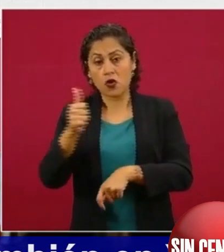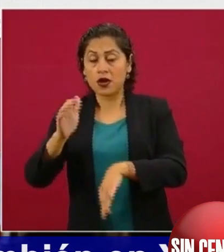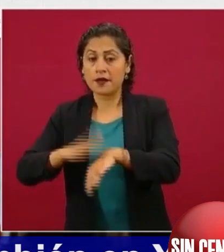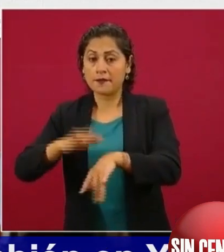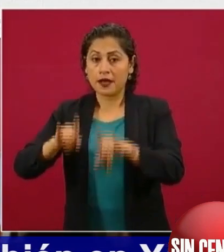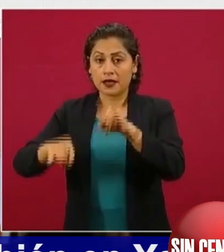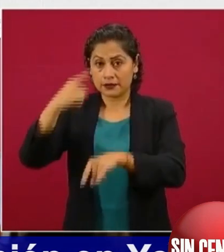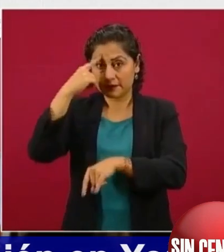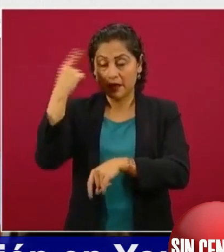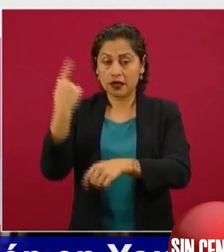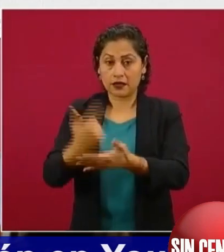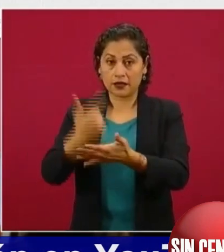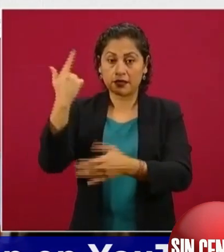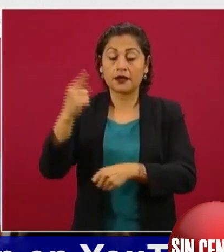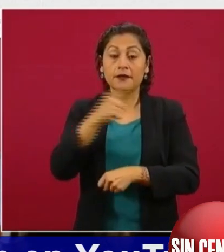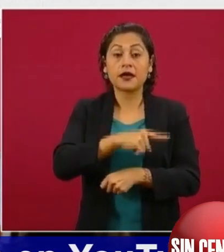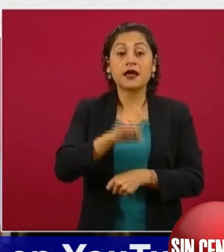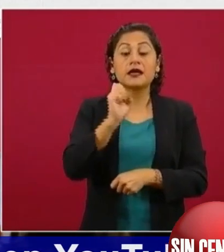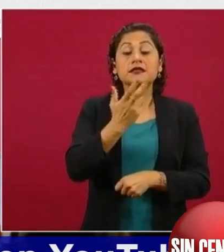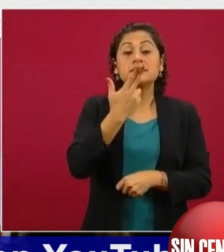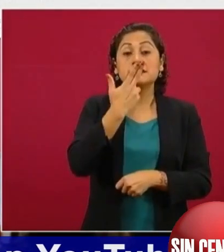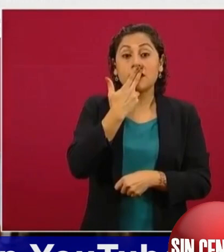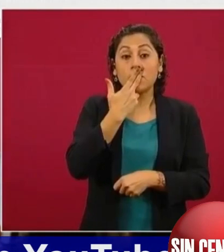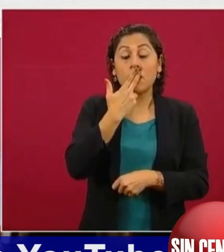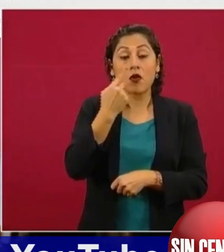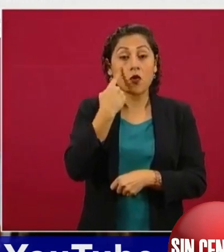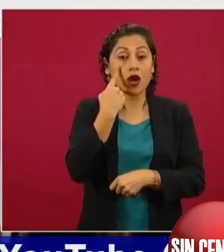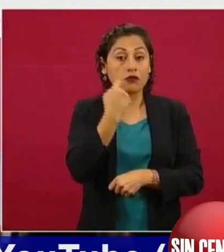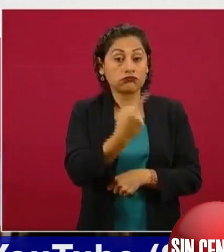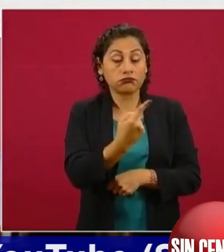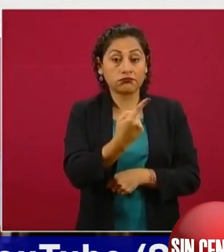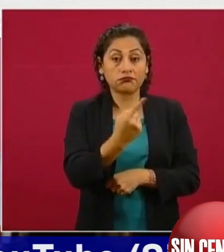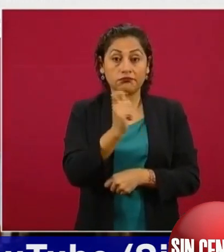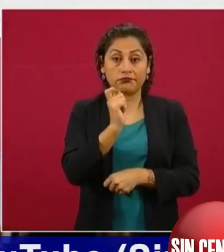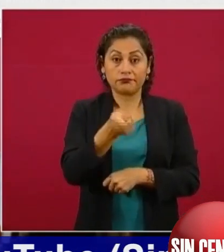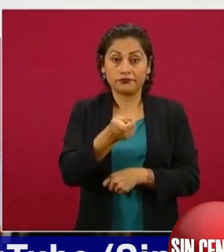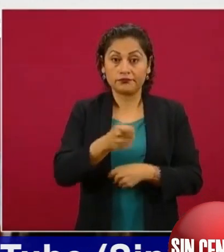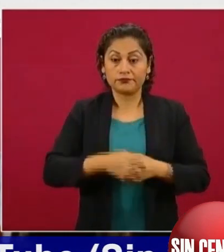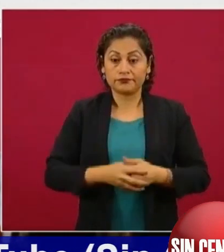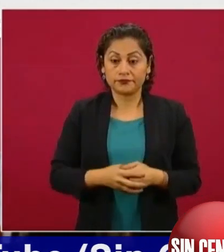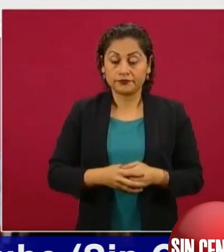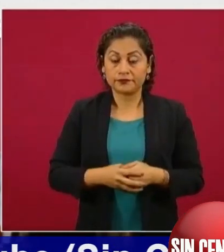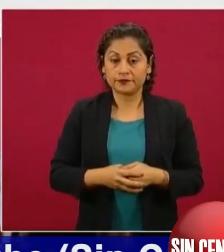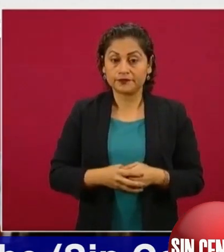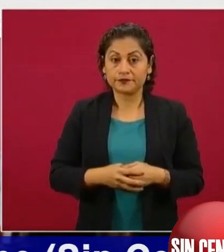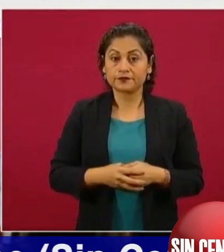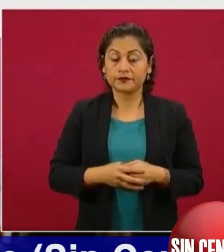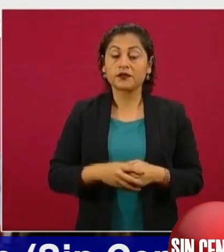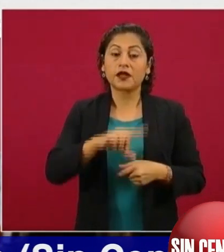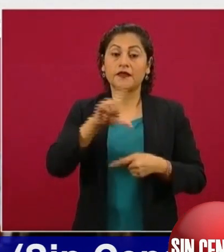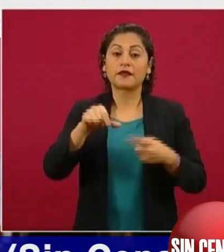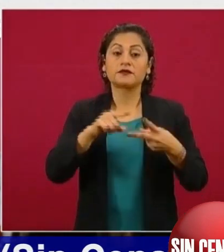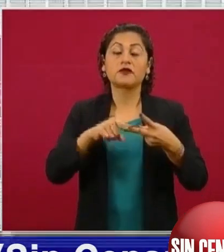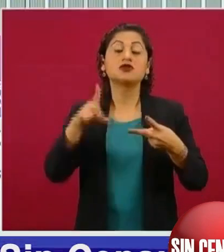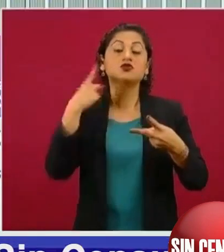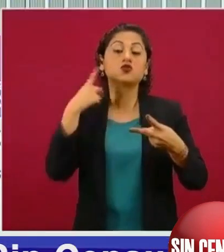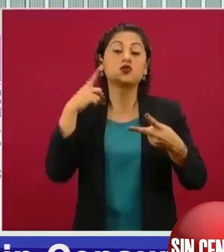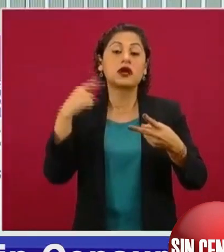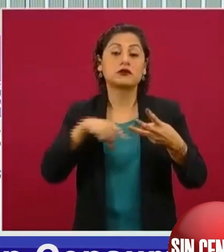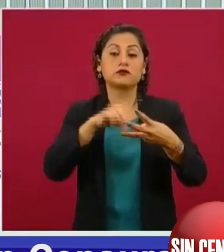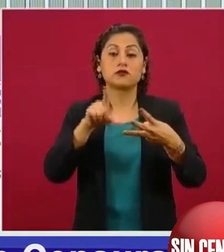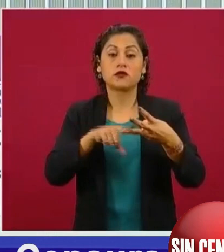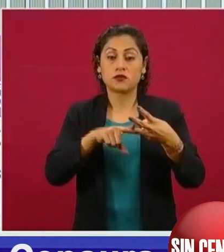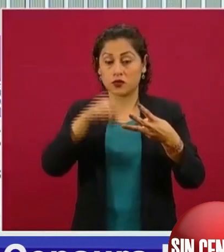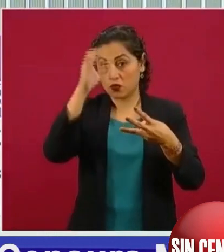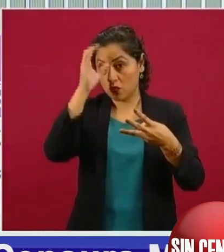con 84% de ocupación, en este momento es la de mayor ocupación, enseguida Durango con 74, Coahuila con